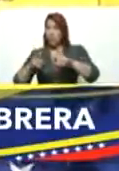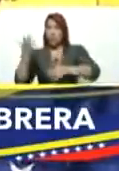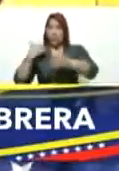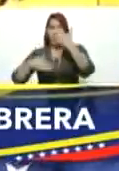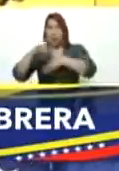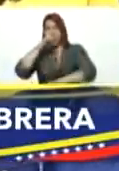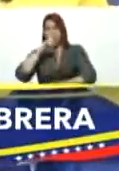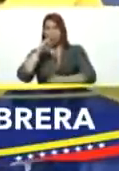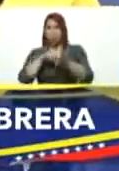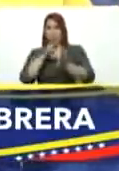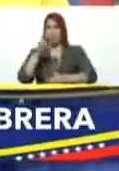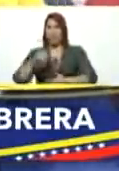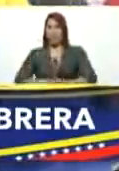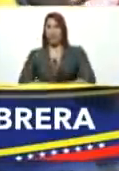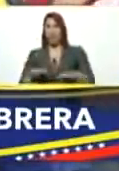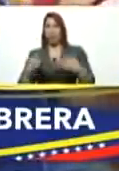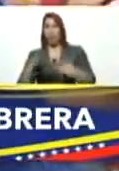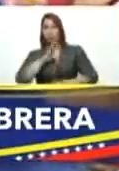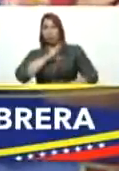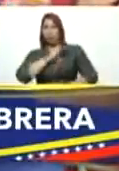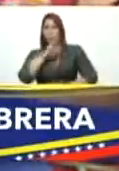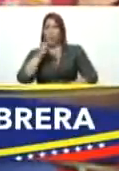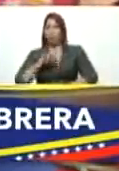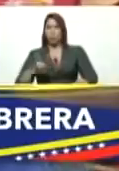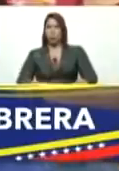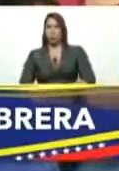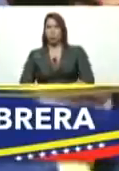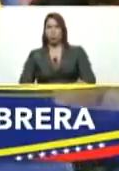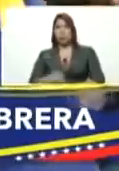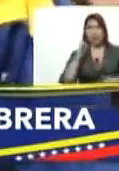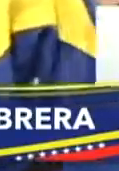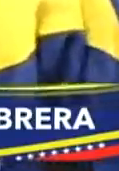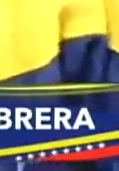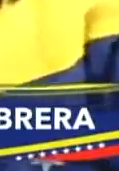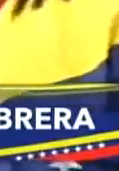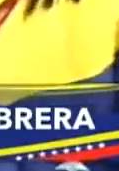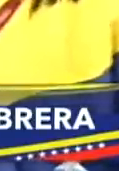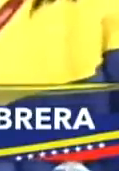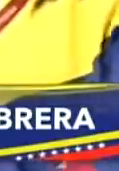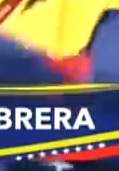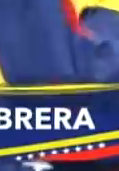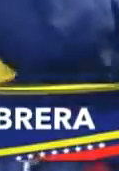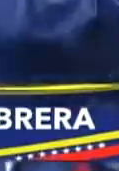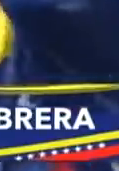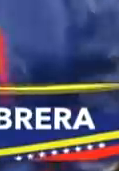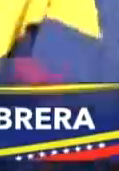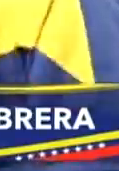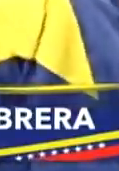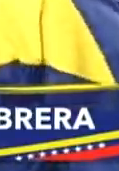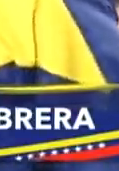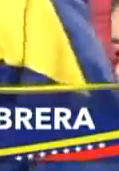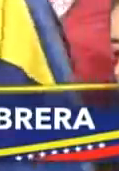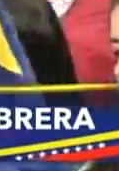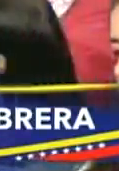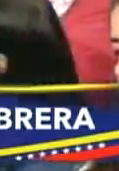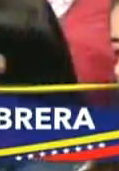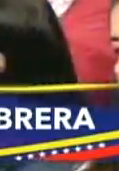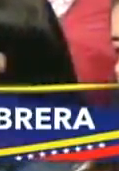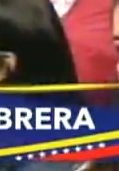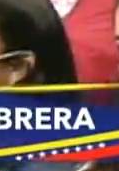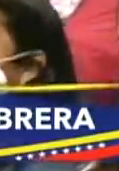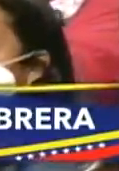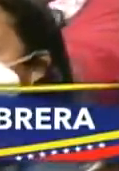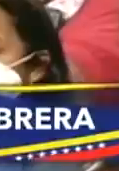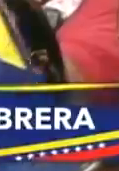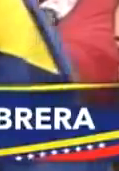2020 cuando en mi tierra tía juana se celebró el capítulo zulia del primer congreso de la clase obrera